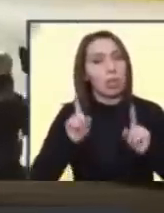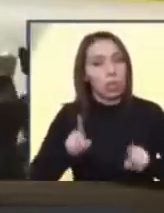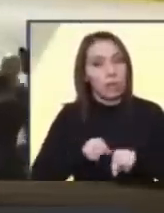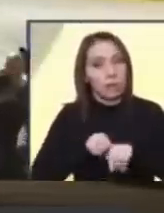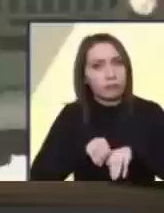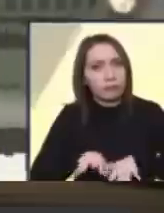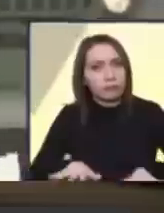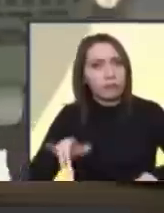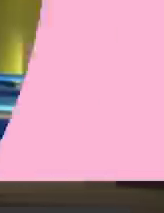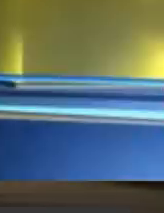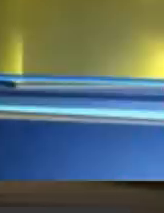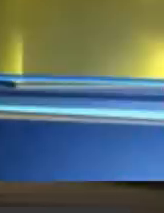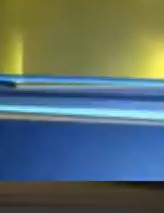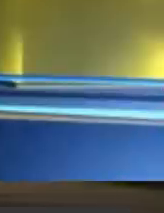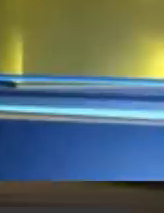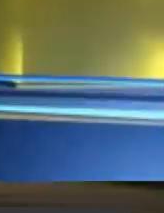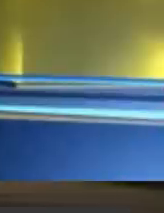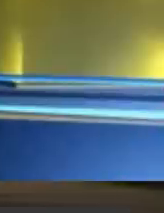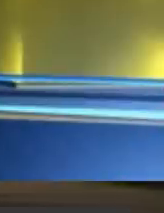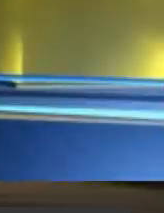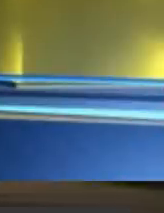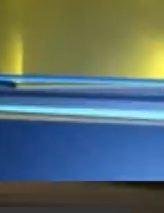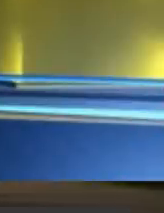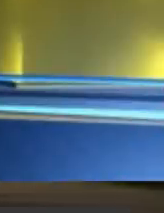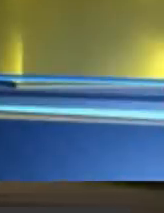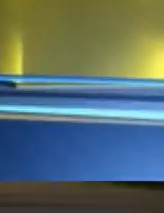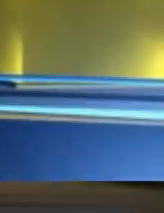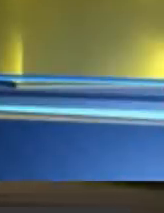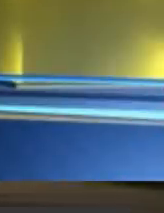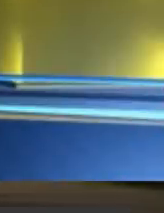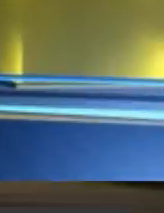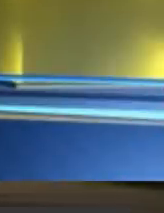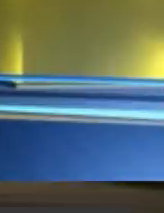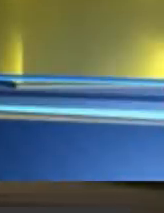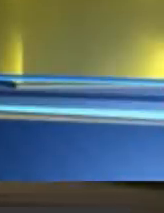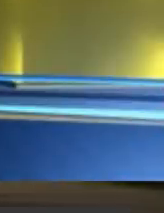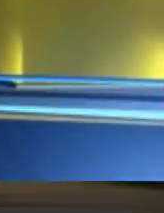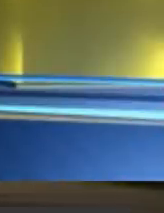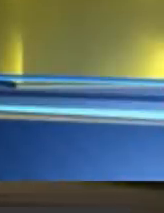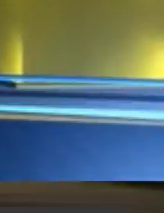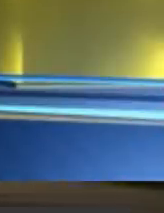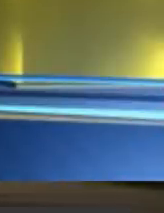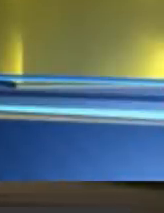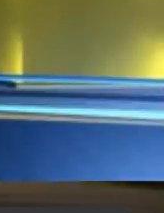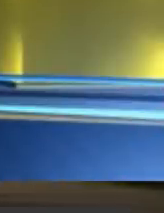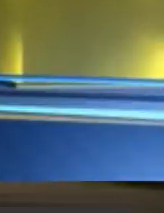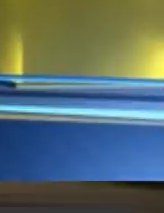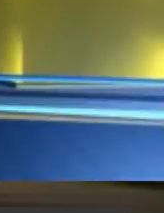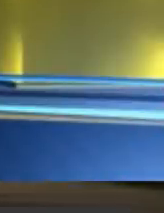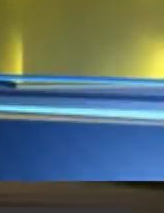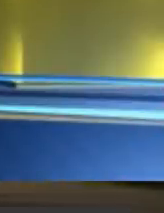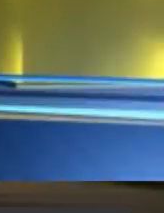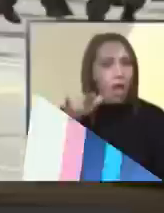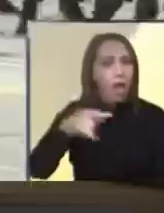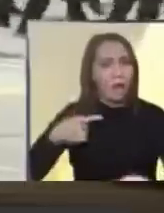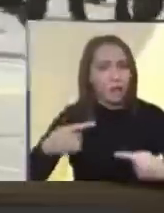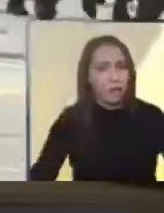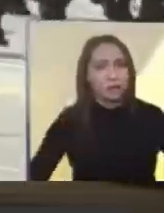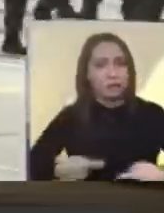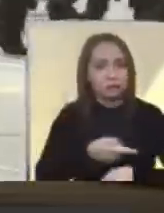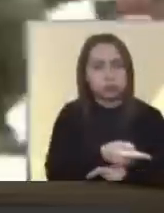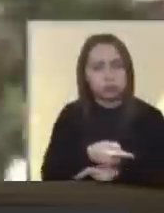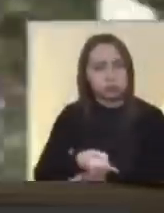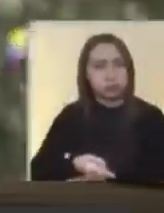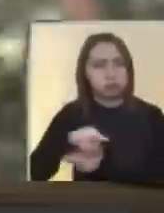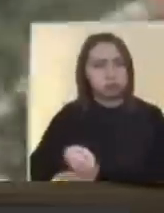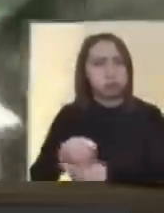como Hugo Carvajal, Cabello, luego de que fueran acusados de lavado de dinero, terror, corrupción y tráfico de estupefacientes por